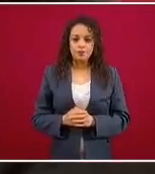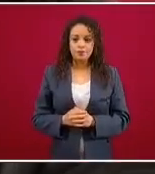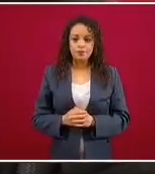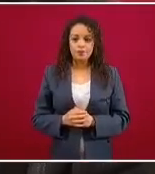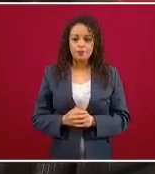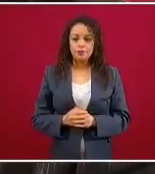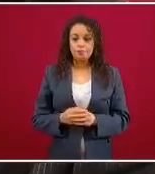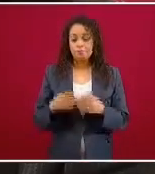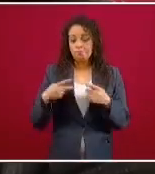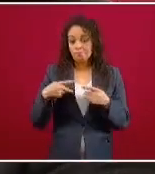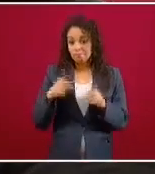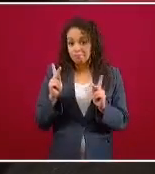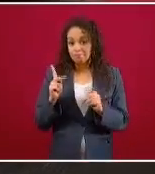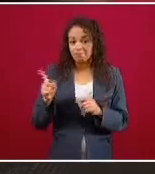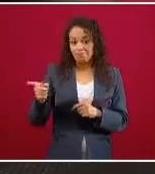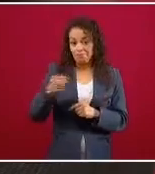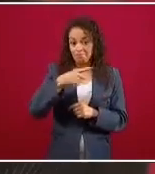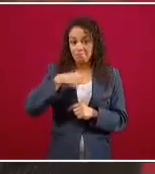nuestras culturas